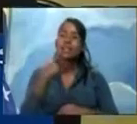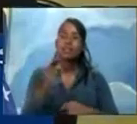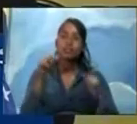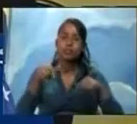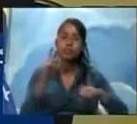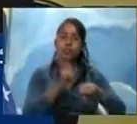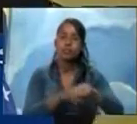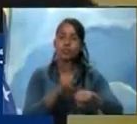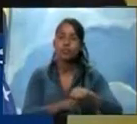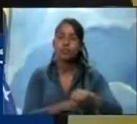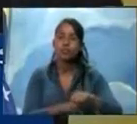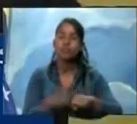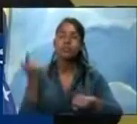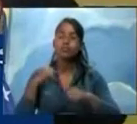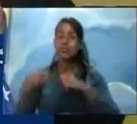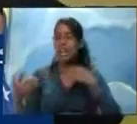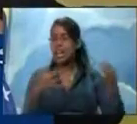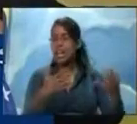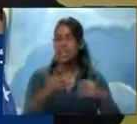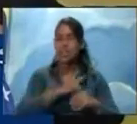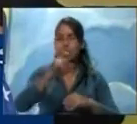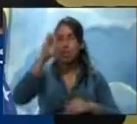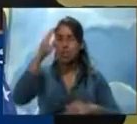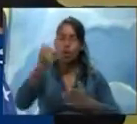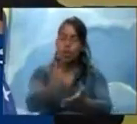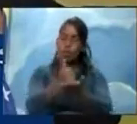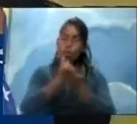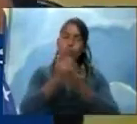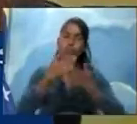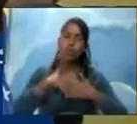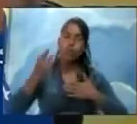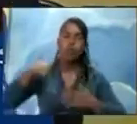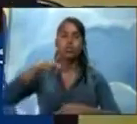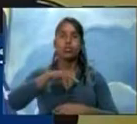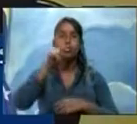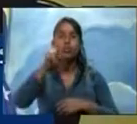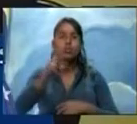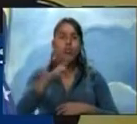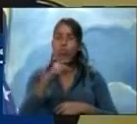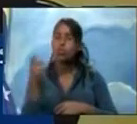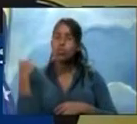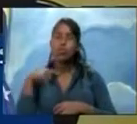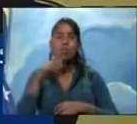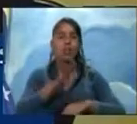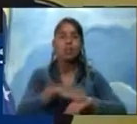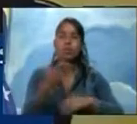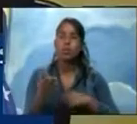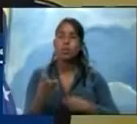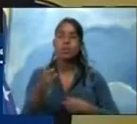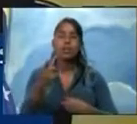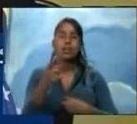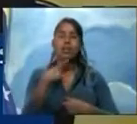este tiempo tenemos el ejército de Dios ayudándonos a nosotros. Usted no tiene por qué amilanarse, usted no tiene por